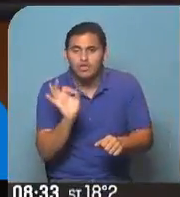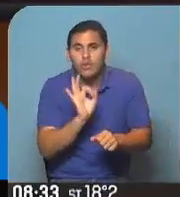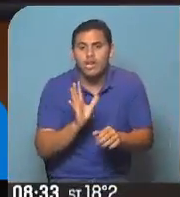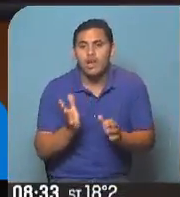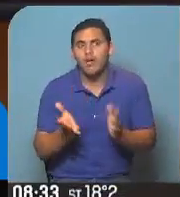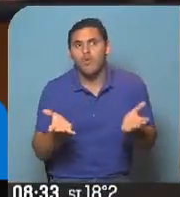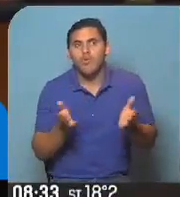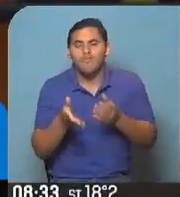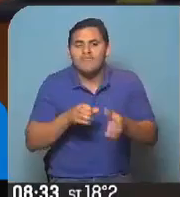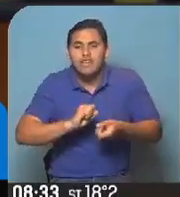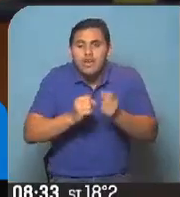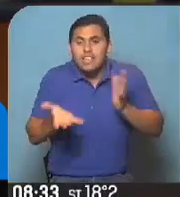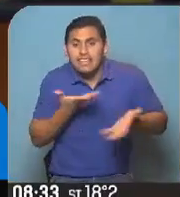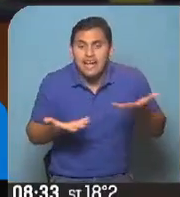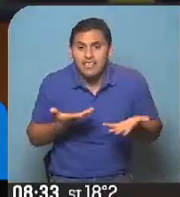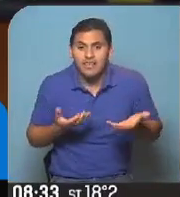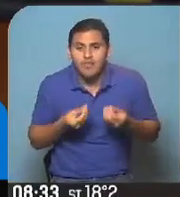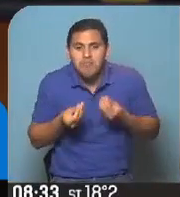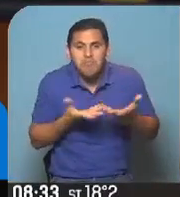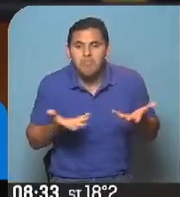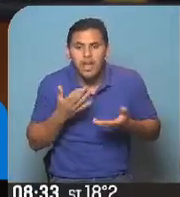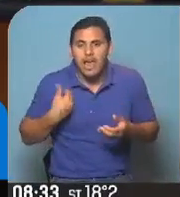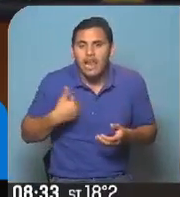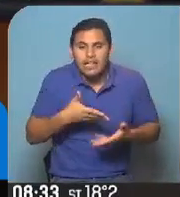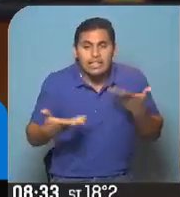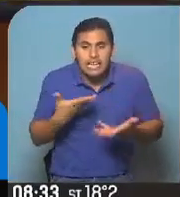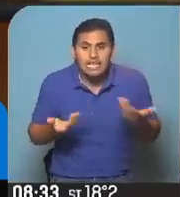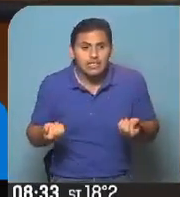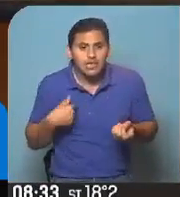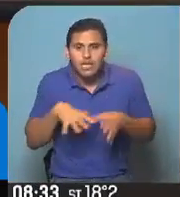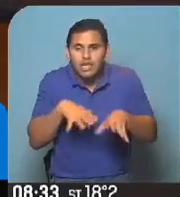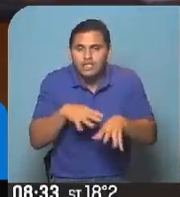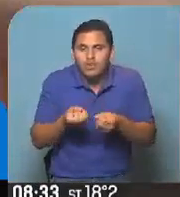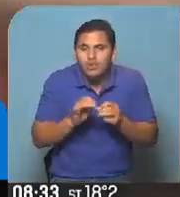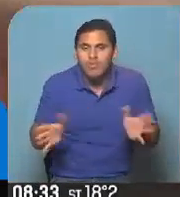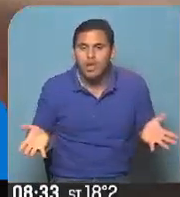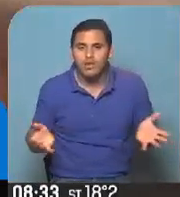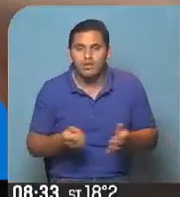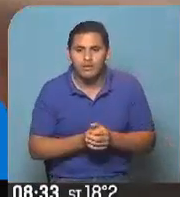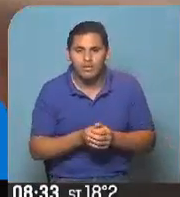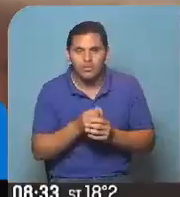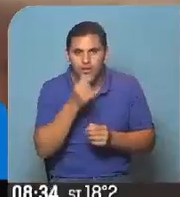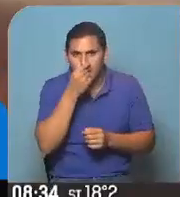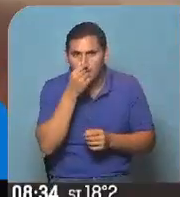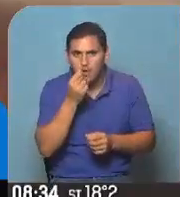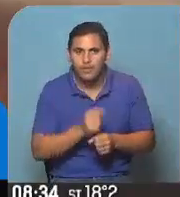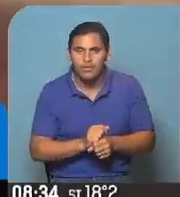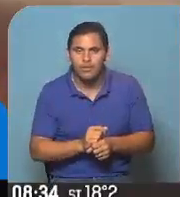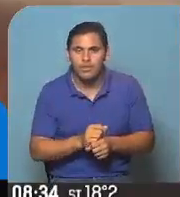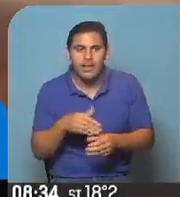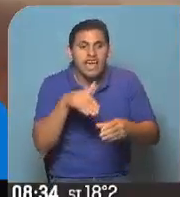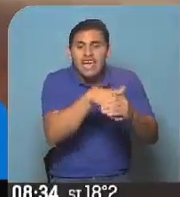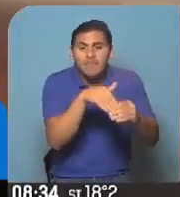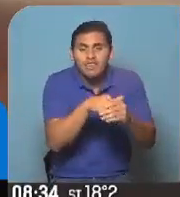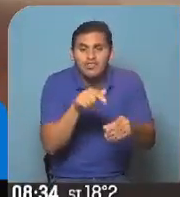generó una incertidumbre de que no se sabe para dónde va argentina esa incertidumbre es lo que frena todo tipo de inversión porque no